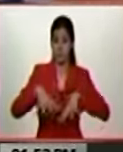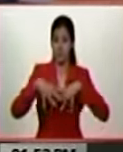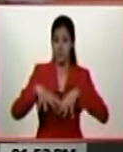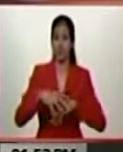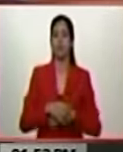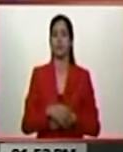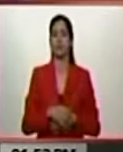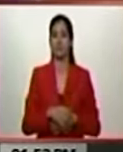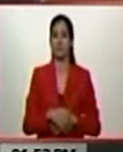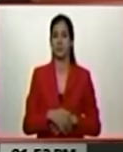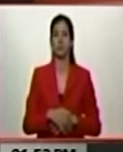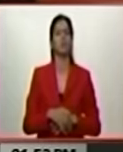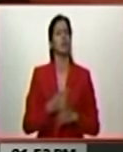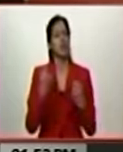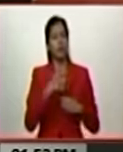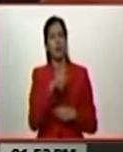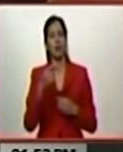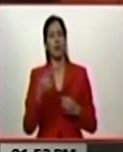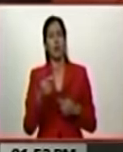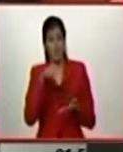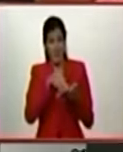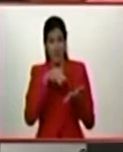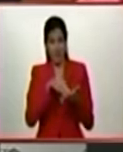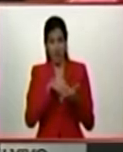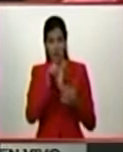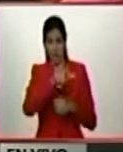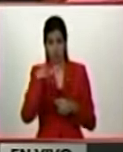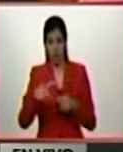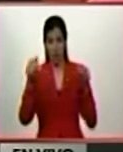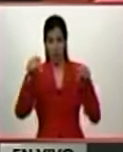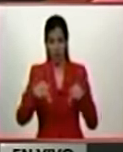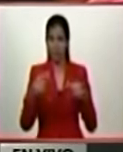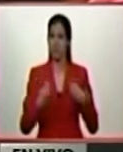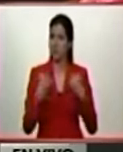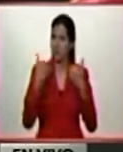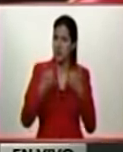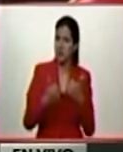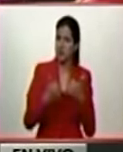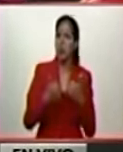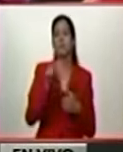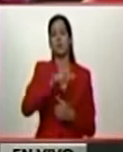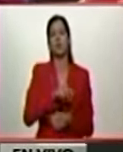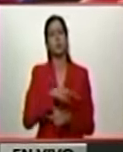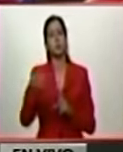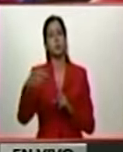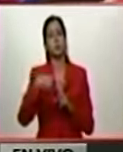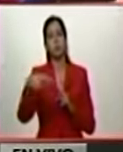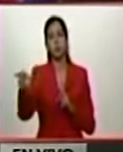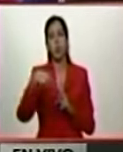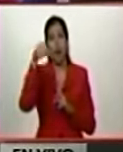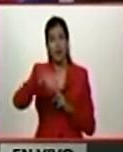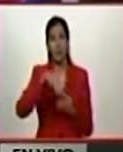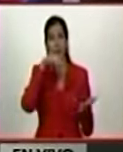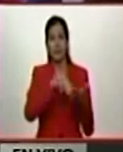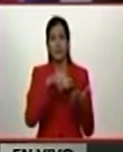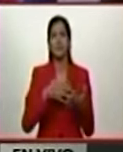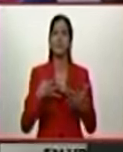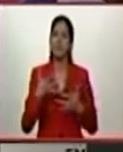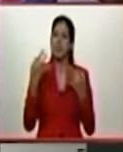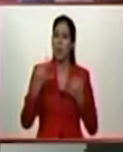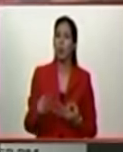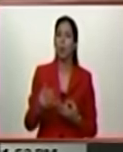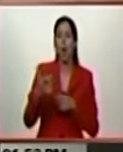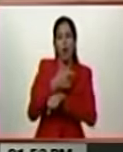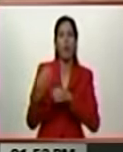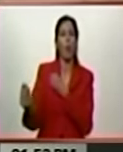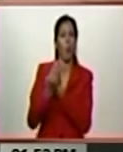estado Miranda vivan bien, y quienes transiten por el estado Miranda se sientan seguros y protegidos por la mano del gobierno nacional